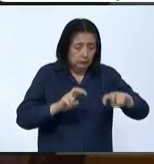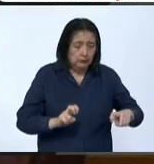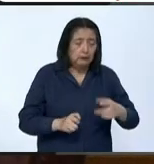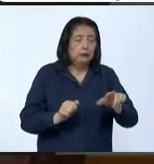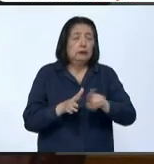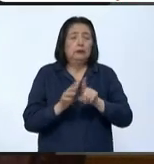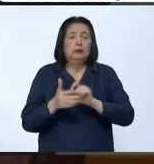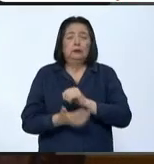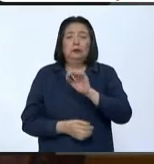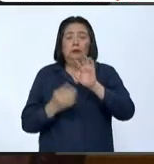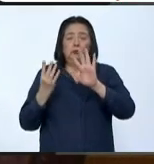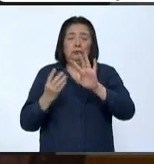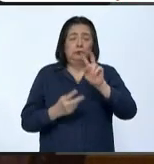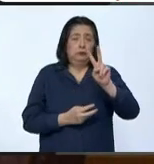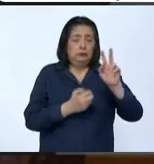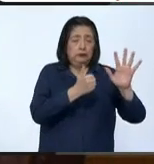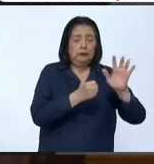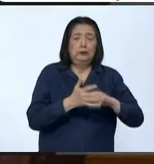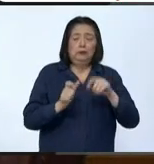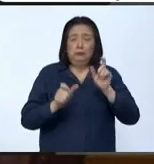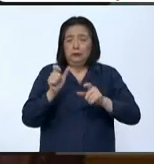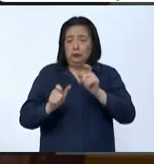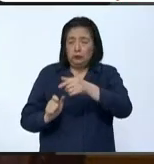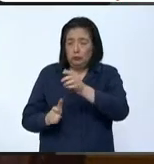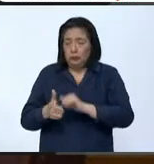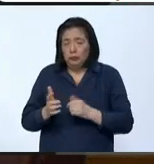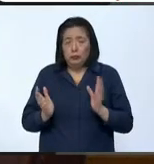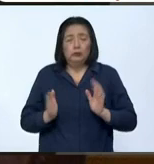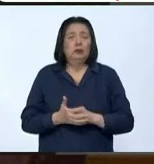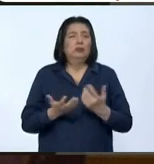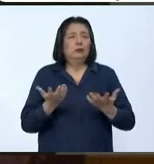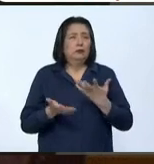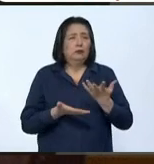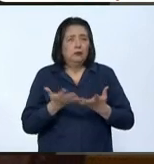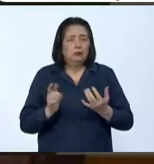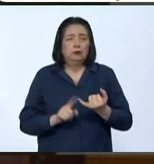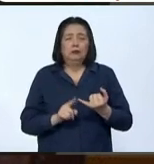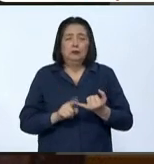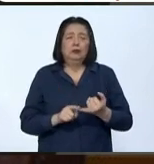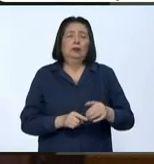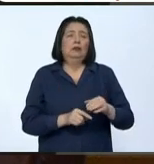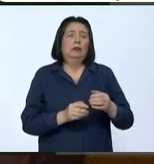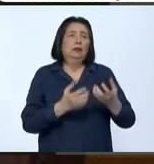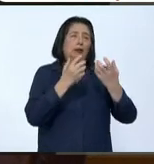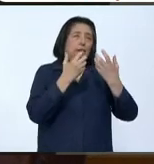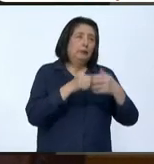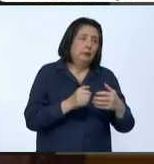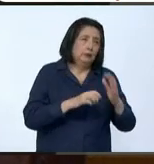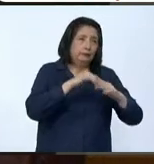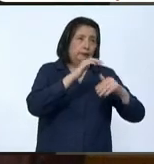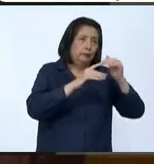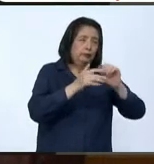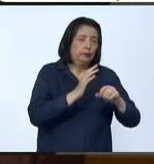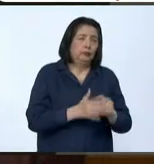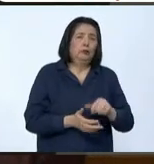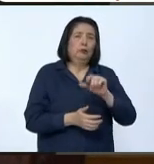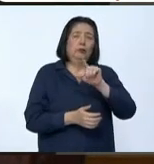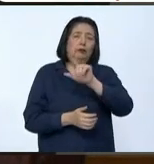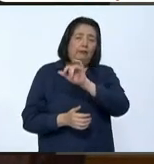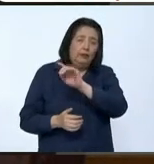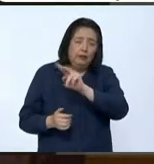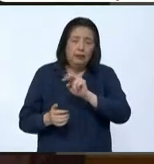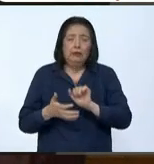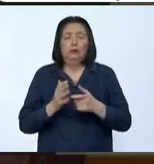de 926 personas naturales en los casos de la bajada y Club de la construcción de los cuales